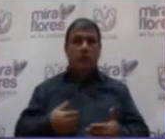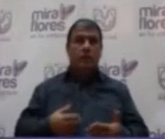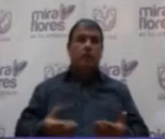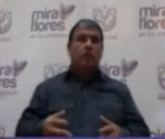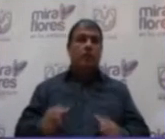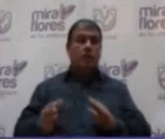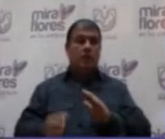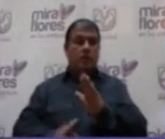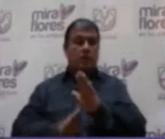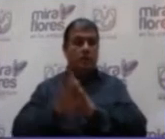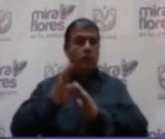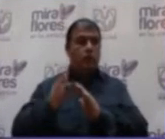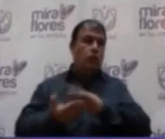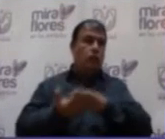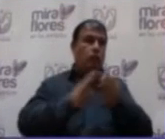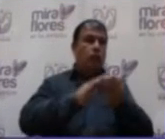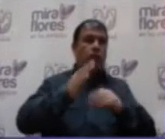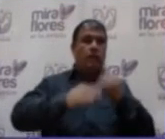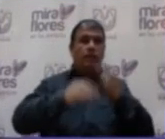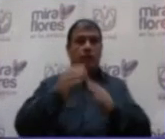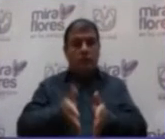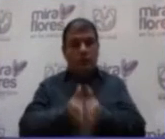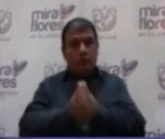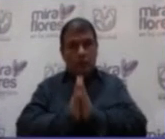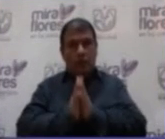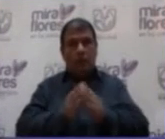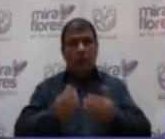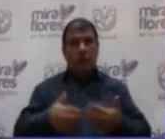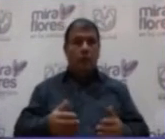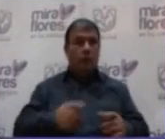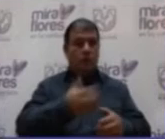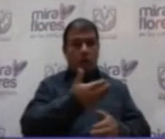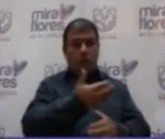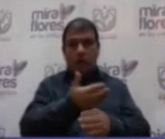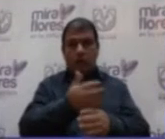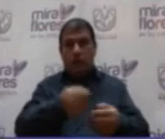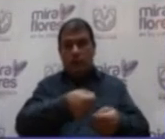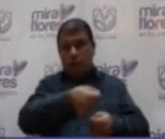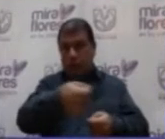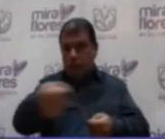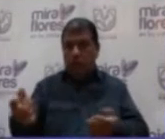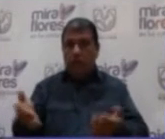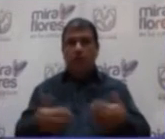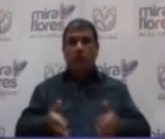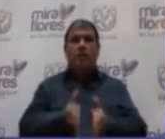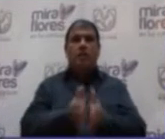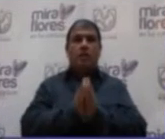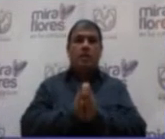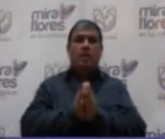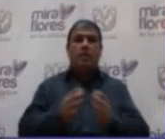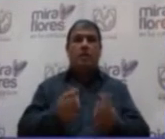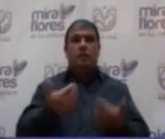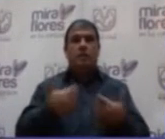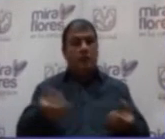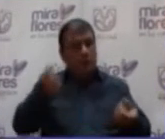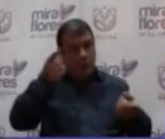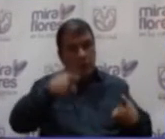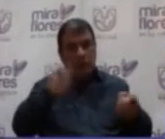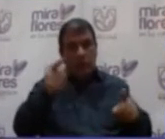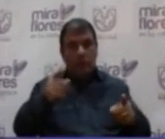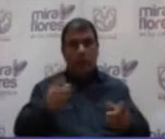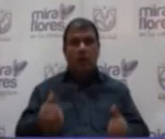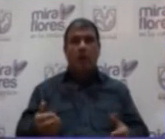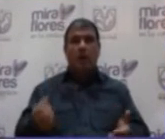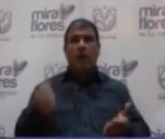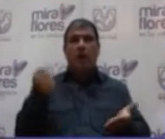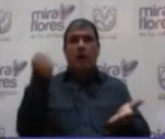Correcto. Con ese pedido y con el cuadro que ha sido repartido, les pediría que, si están de acuerdo, aprobemos este